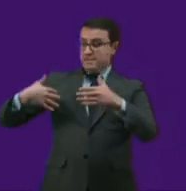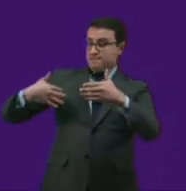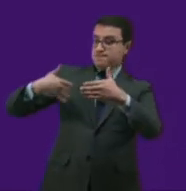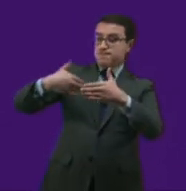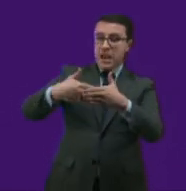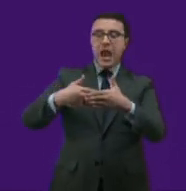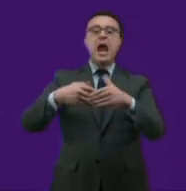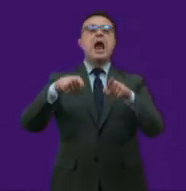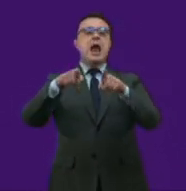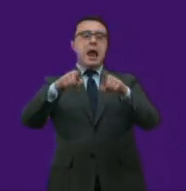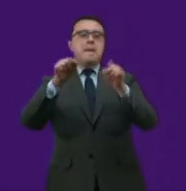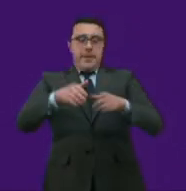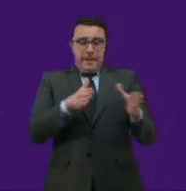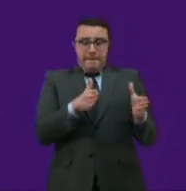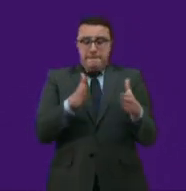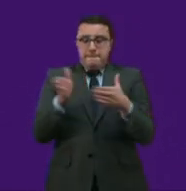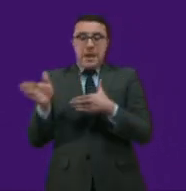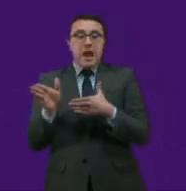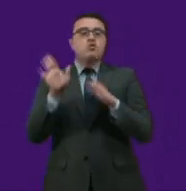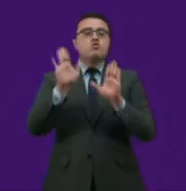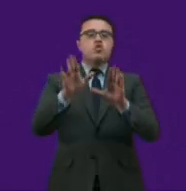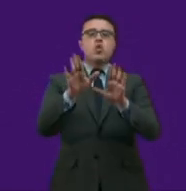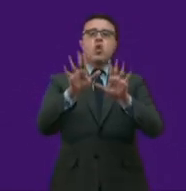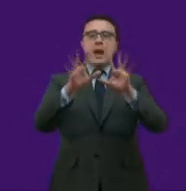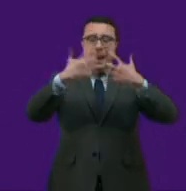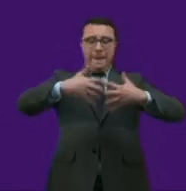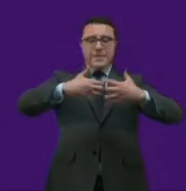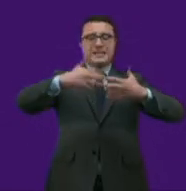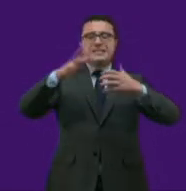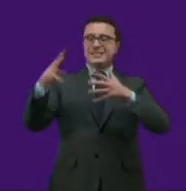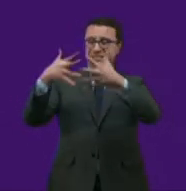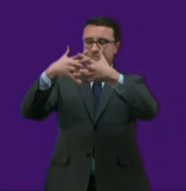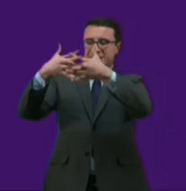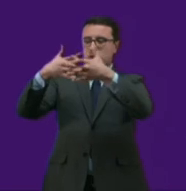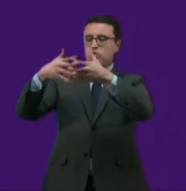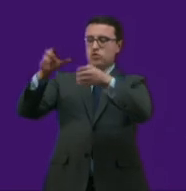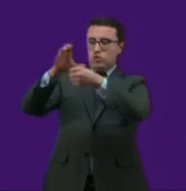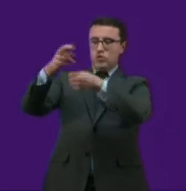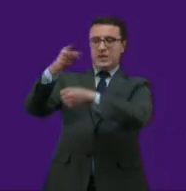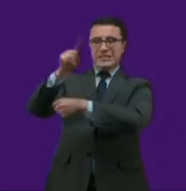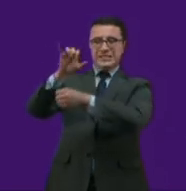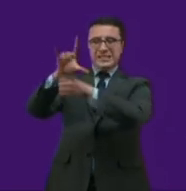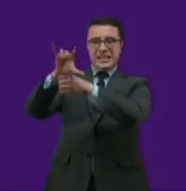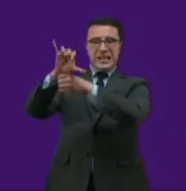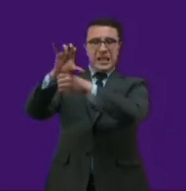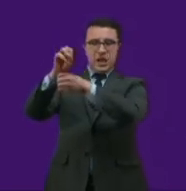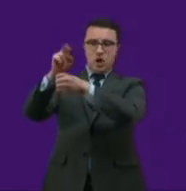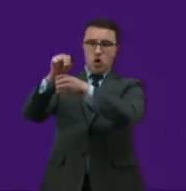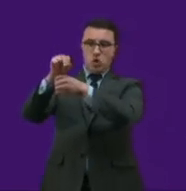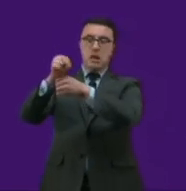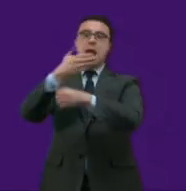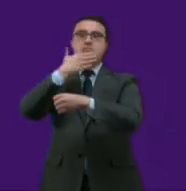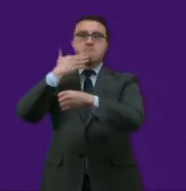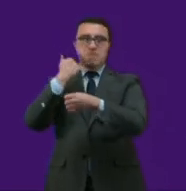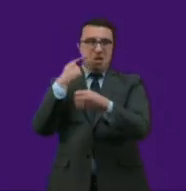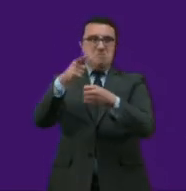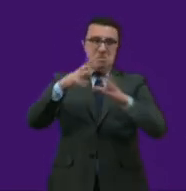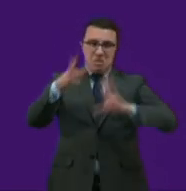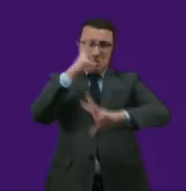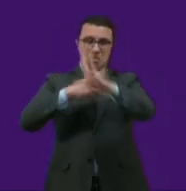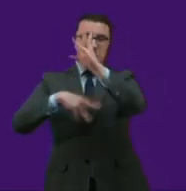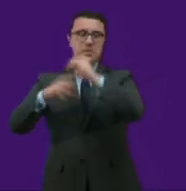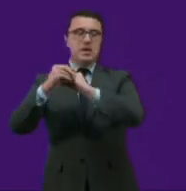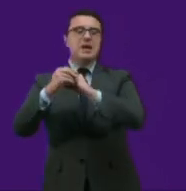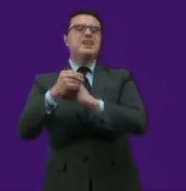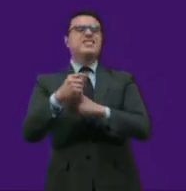pensum que de verdad necesitan las compañías de Silicon Valley. No 4 años de ingeniería de sistemas en